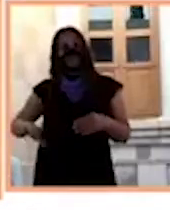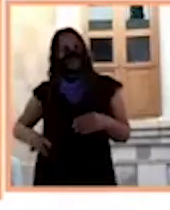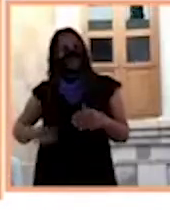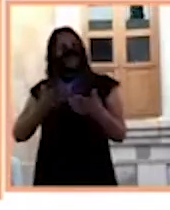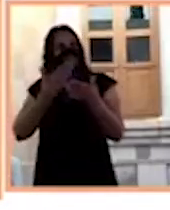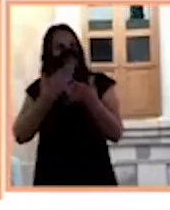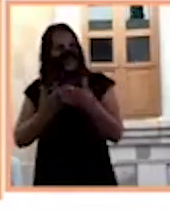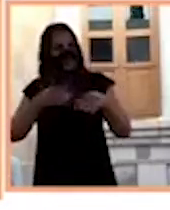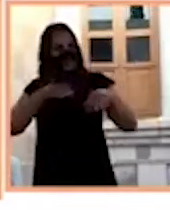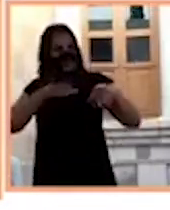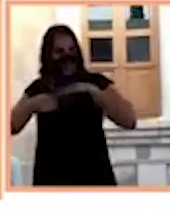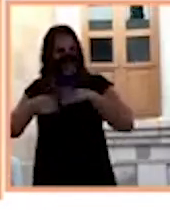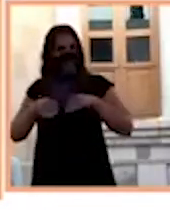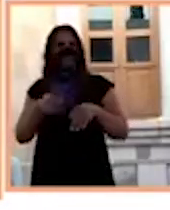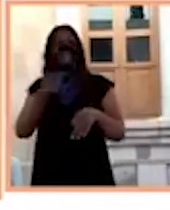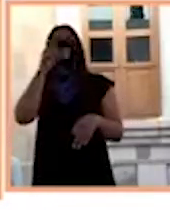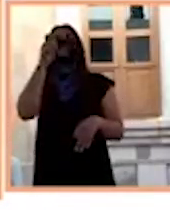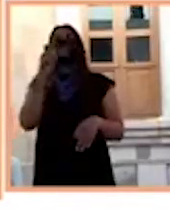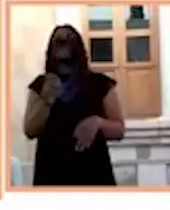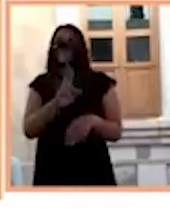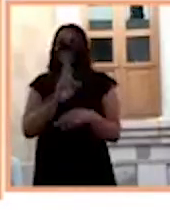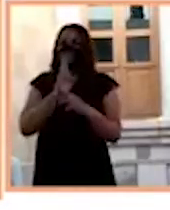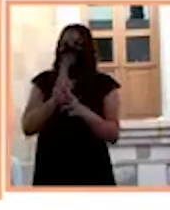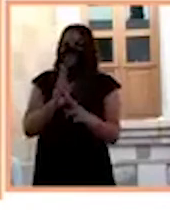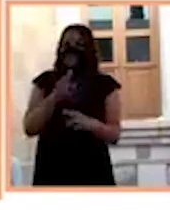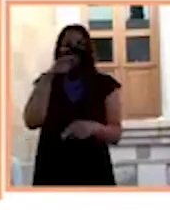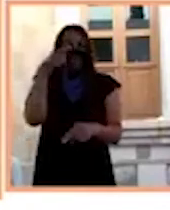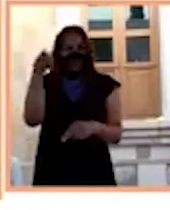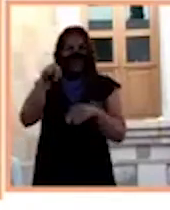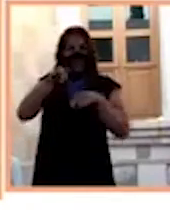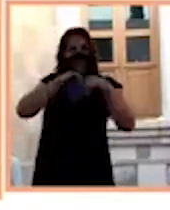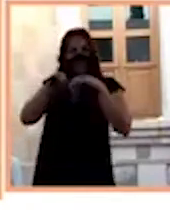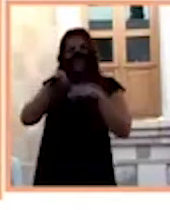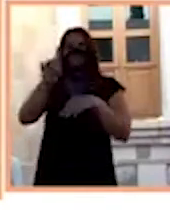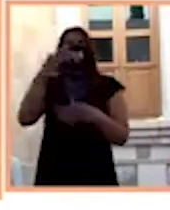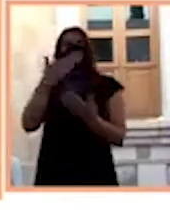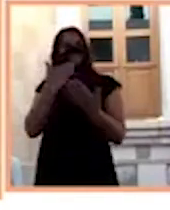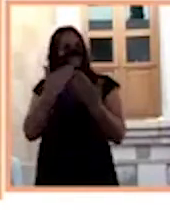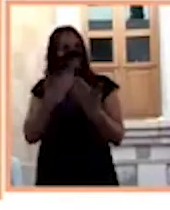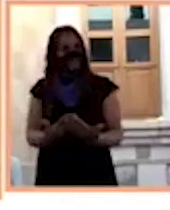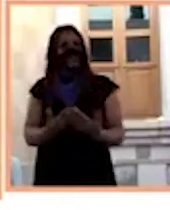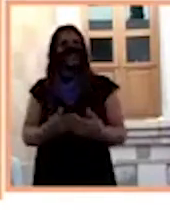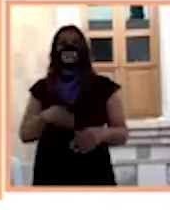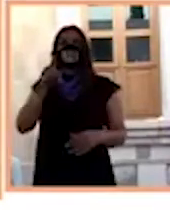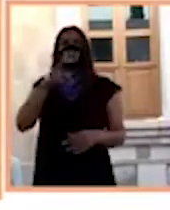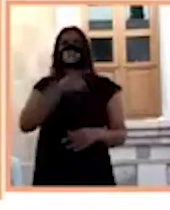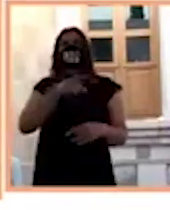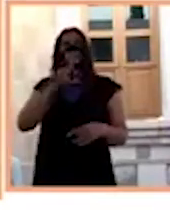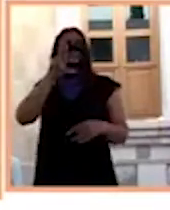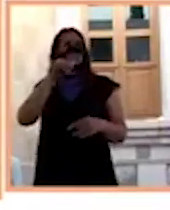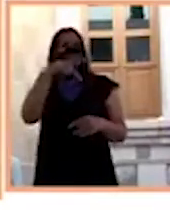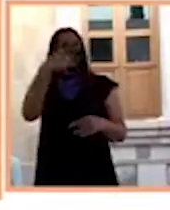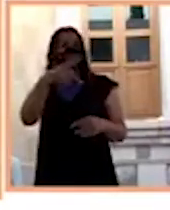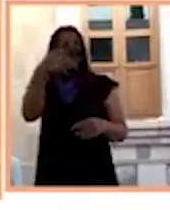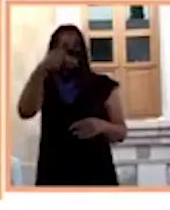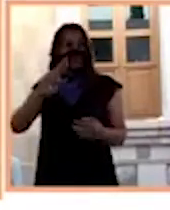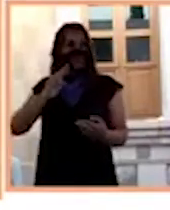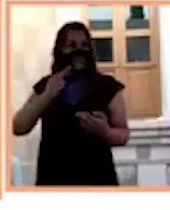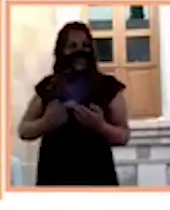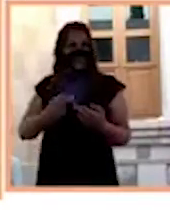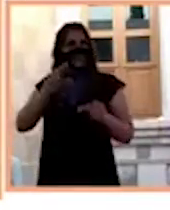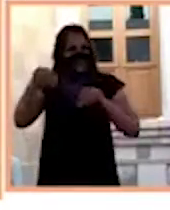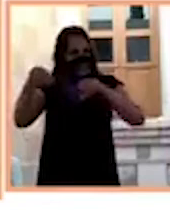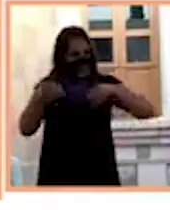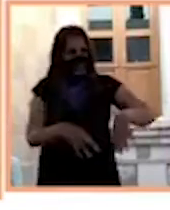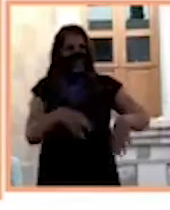toma de protesta asistió el gobernador de jalisco enrique alfaro quien reiteró su respaldo al alcalde y aprovecho su mensaje para asegurar que